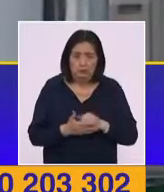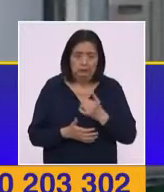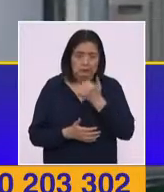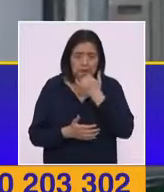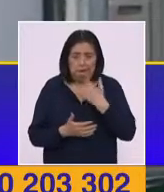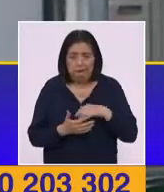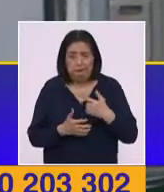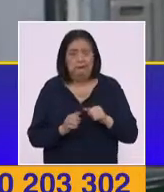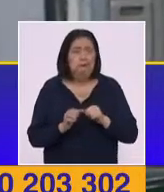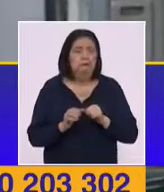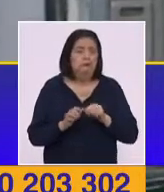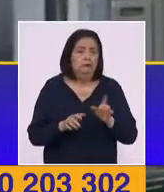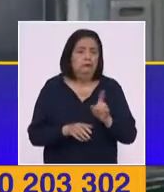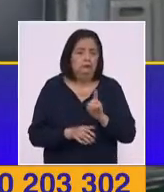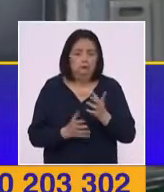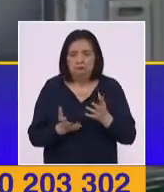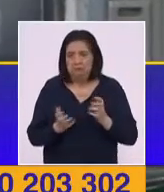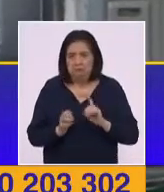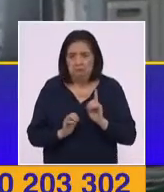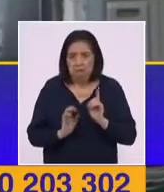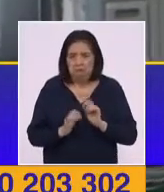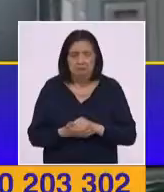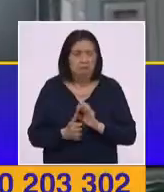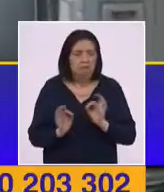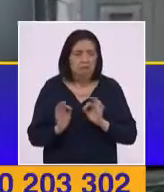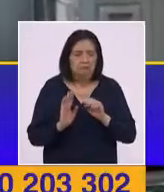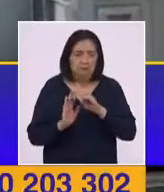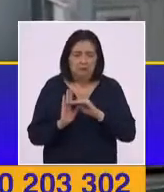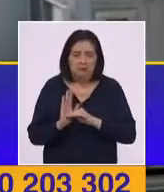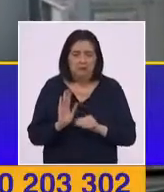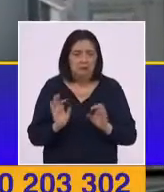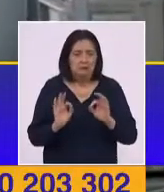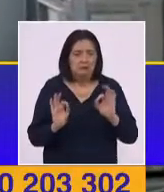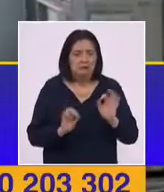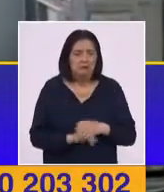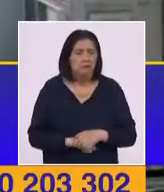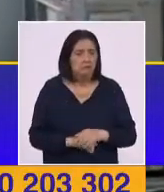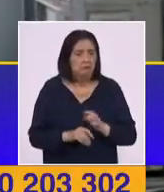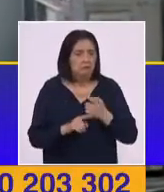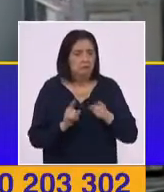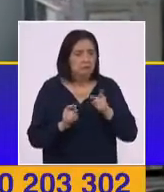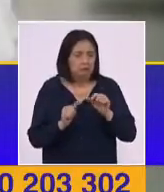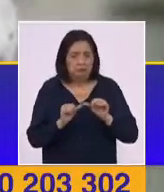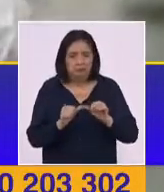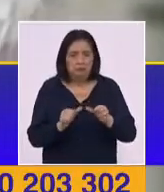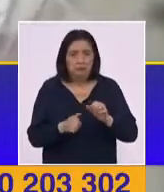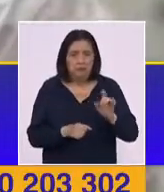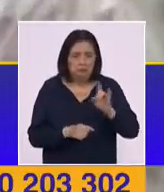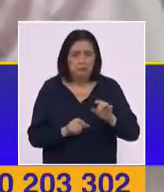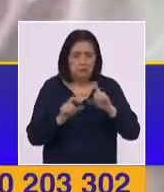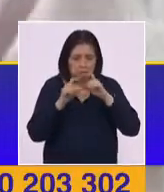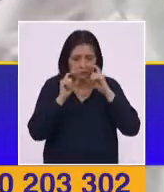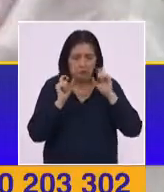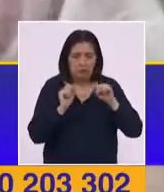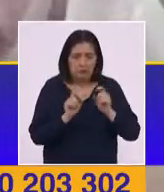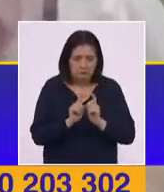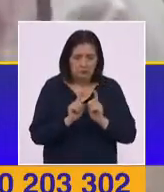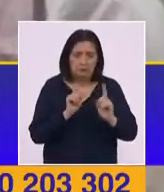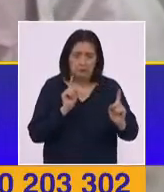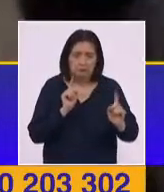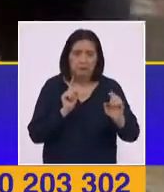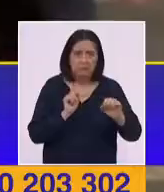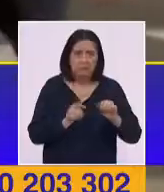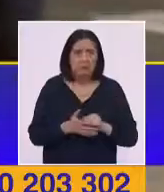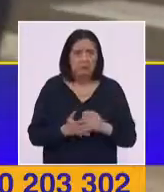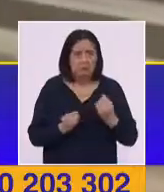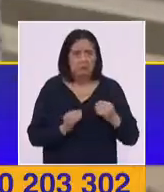situación epidemiológica no pretende acudir a ninguna restricción. Incluso se mantendrá el uso de mascarilla y distanciamiento